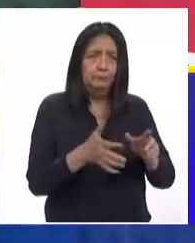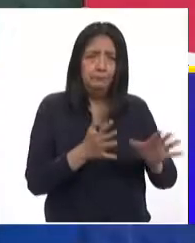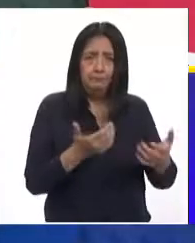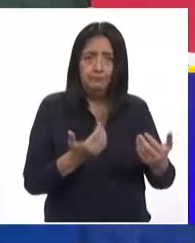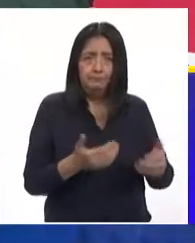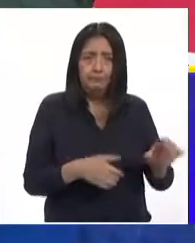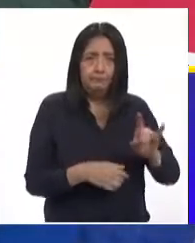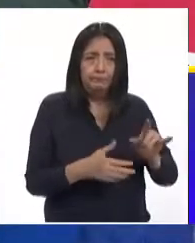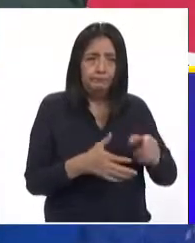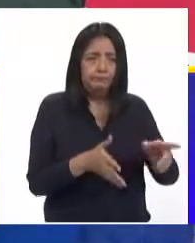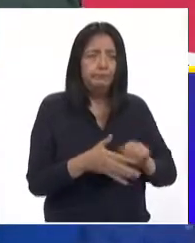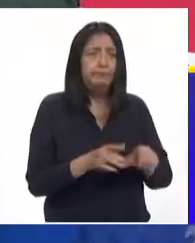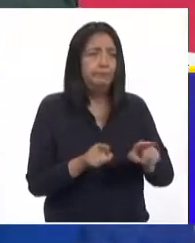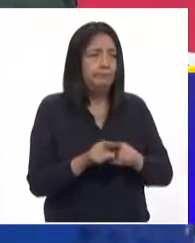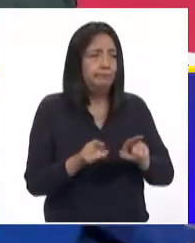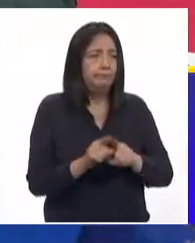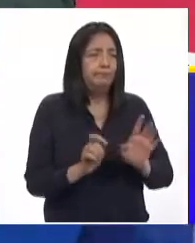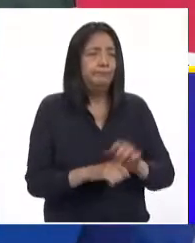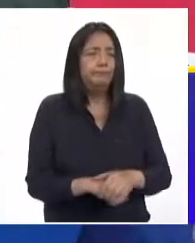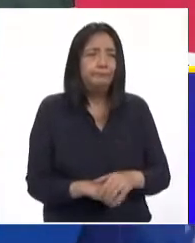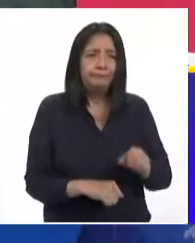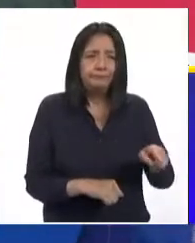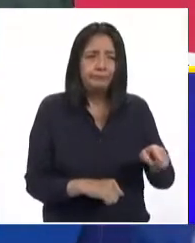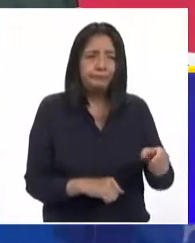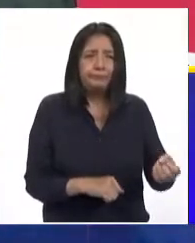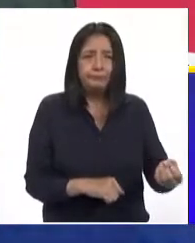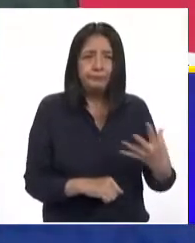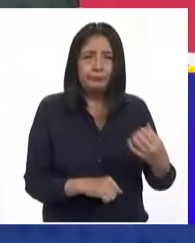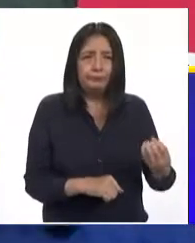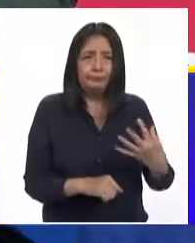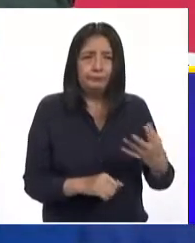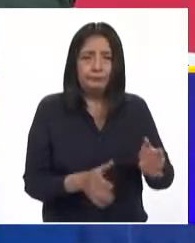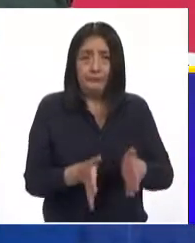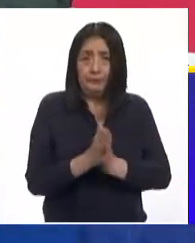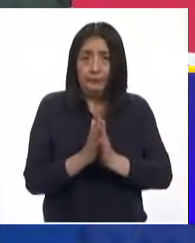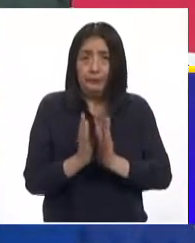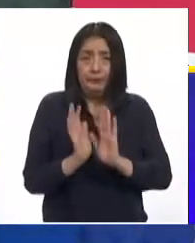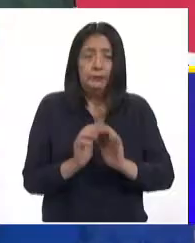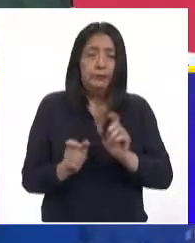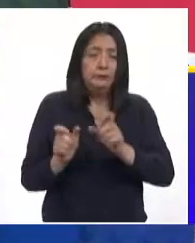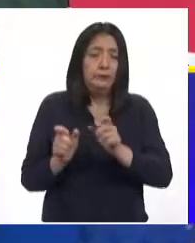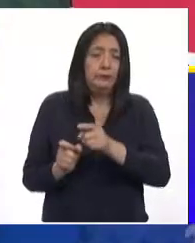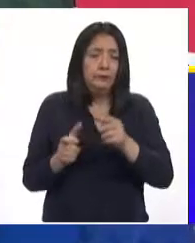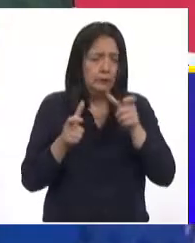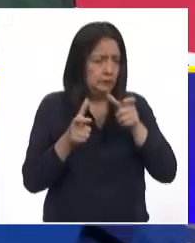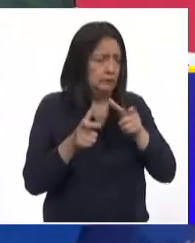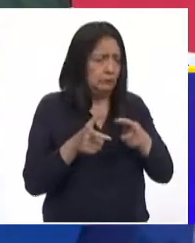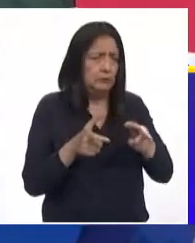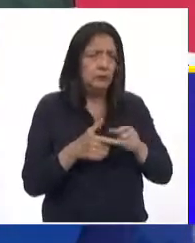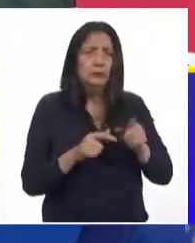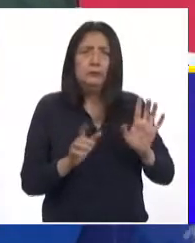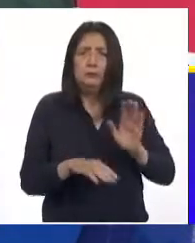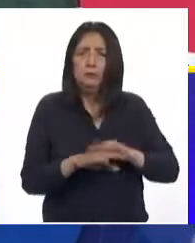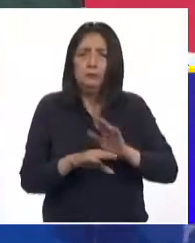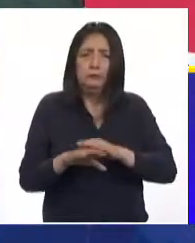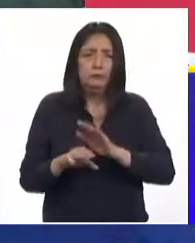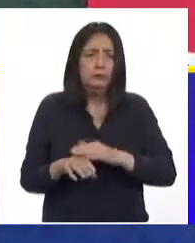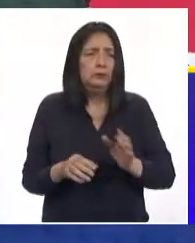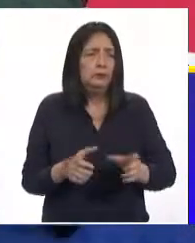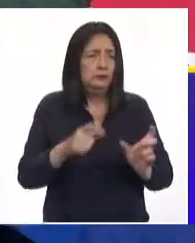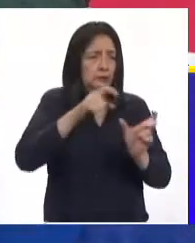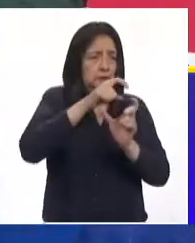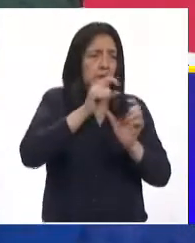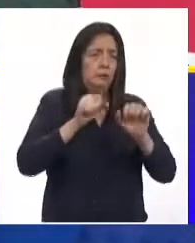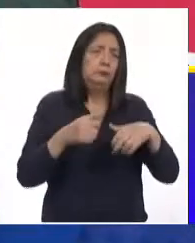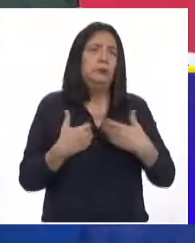realizaban. Y esto también es lo que ellos han pedido a la población, que esté atenta, y ha exhortado también a la Contraloría